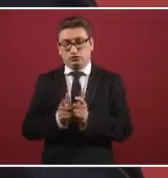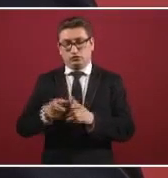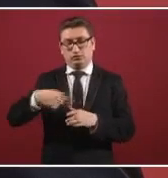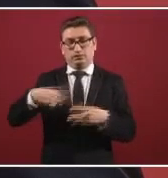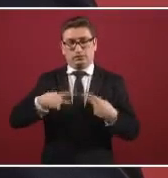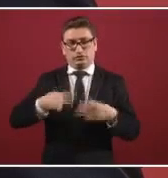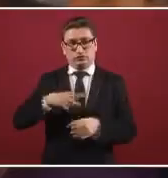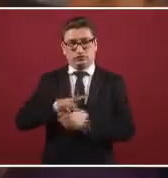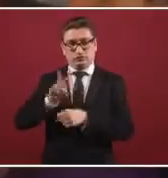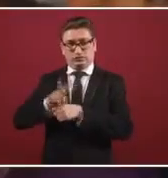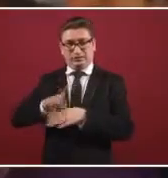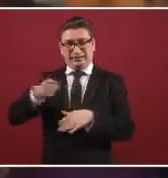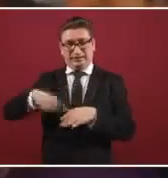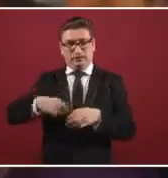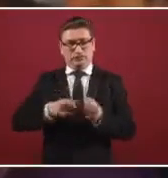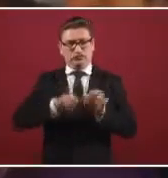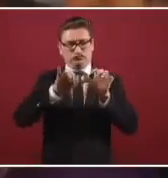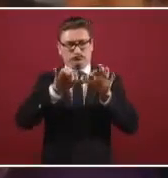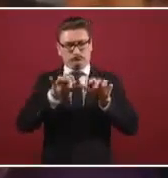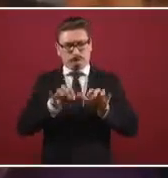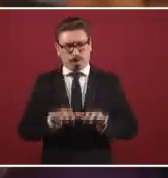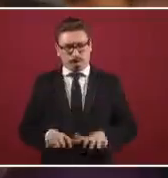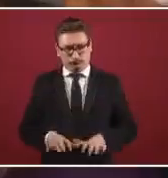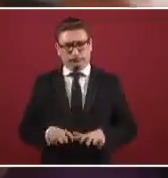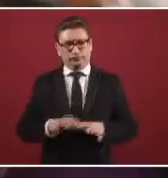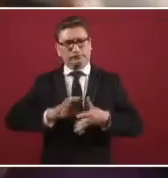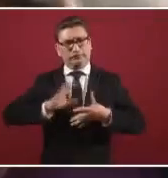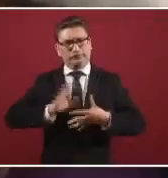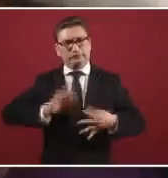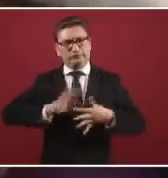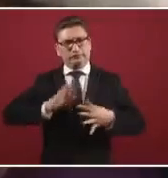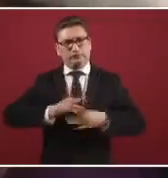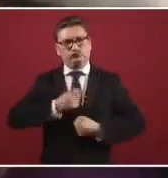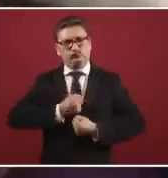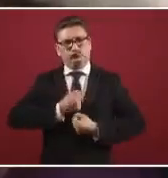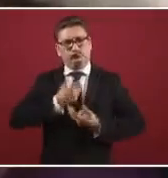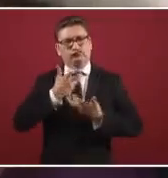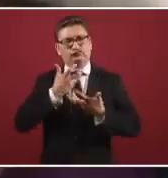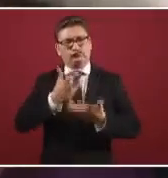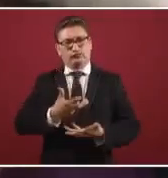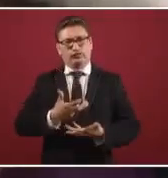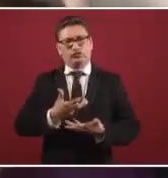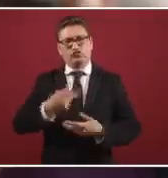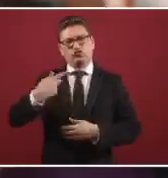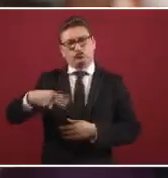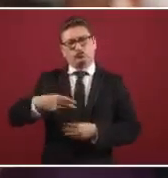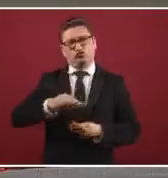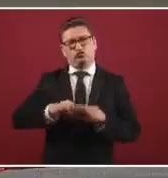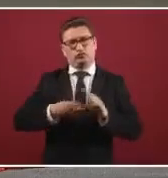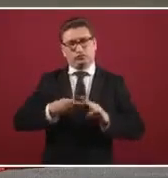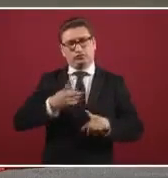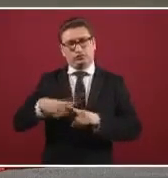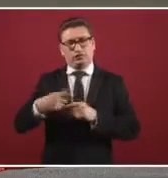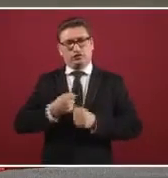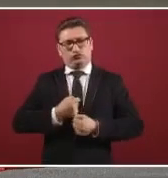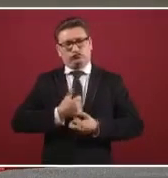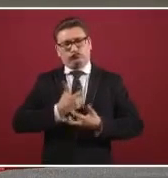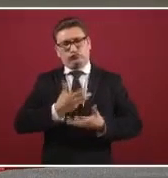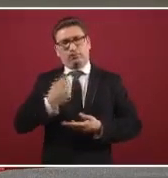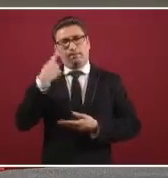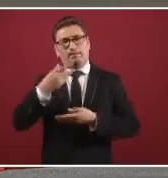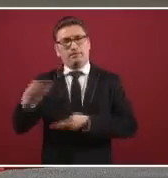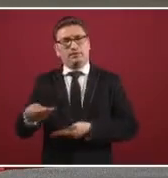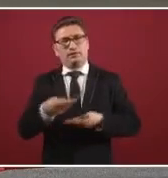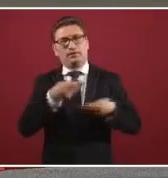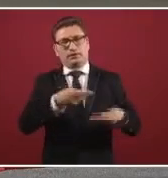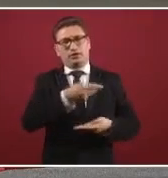han redactado un documento con la exposición de motivos para que se le presente a su gobierno